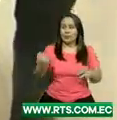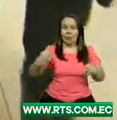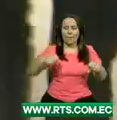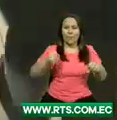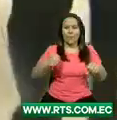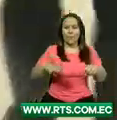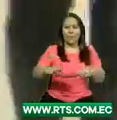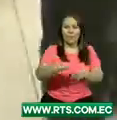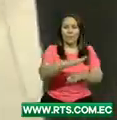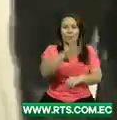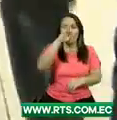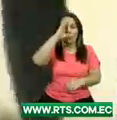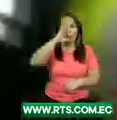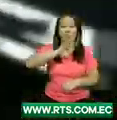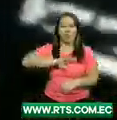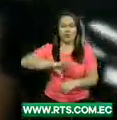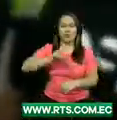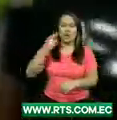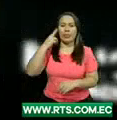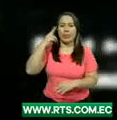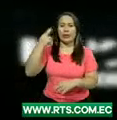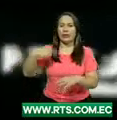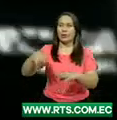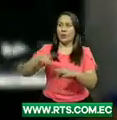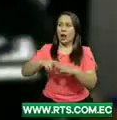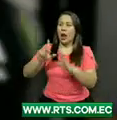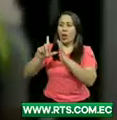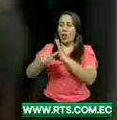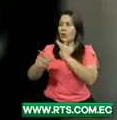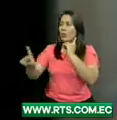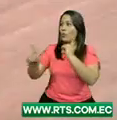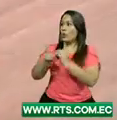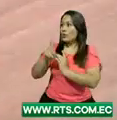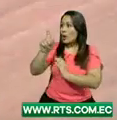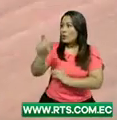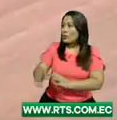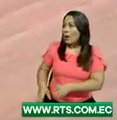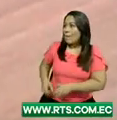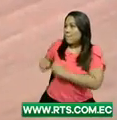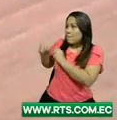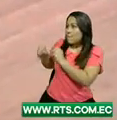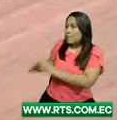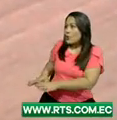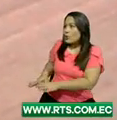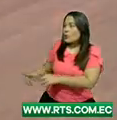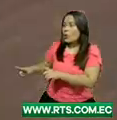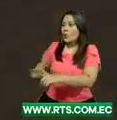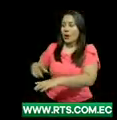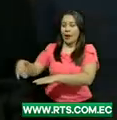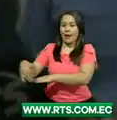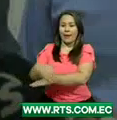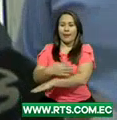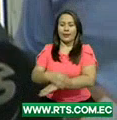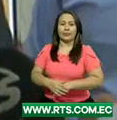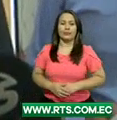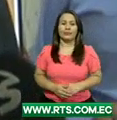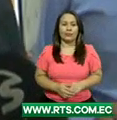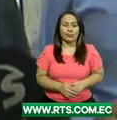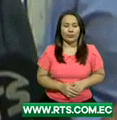nacional luego dieron conducta pero habían abandonado el botín en una de las aceras